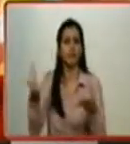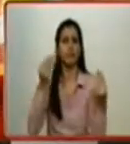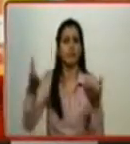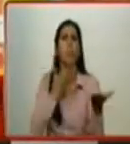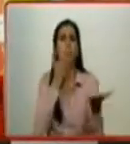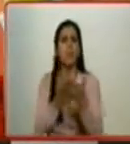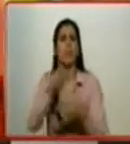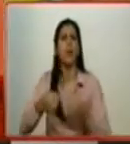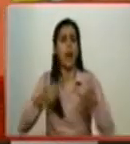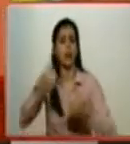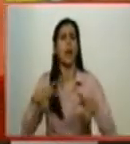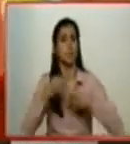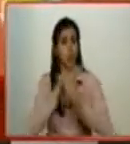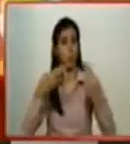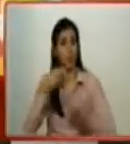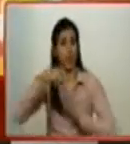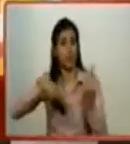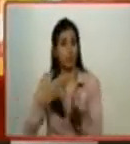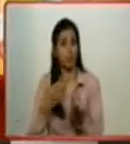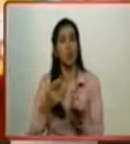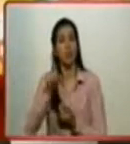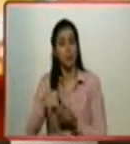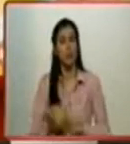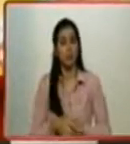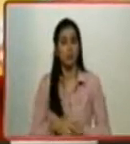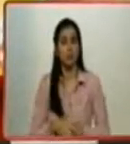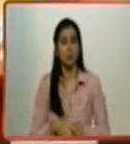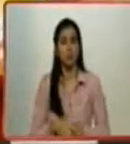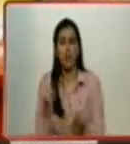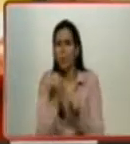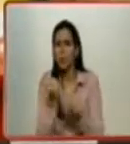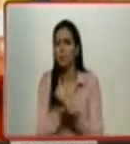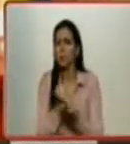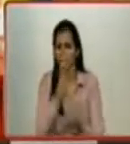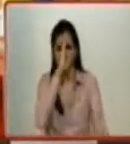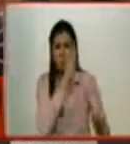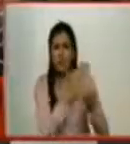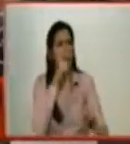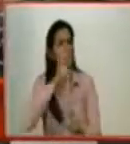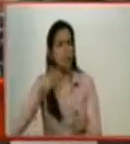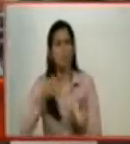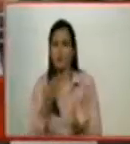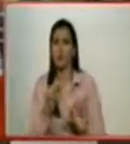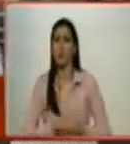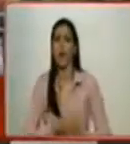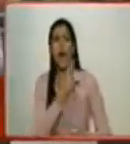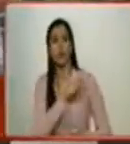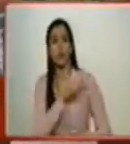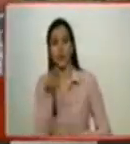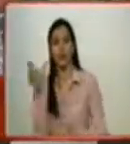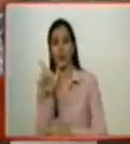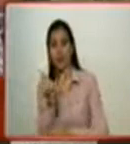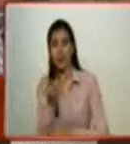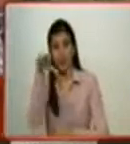candidatos comprometidos con este proceso van a hacer un trabajo directamente con el pueblo. Autoridades de la Tolda Roja en la